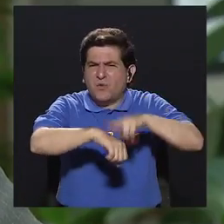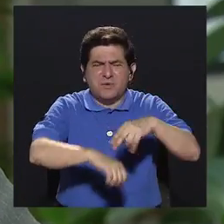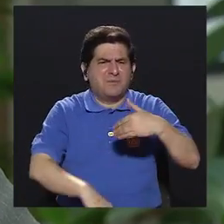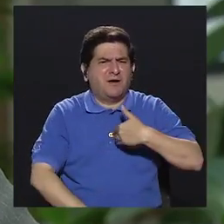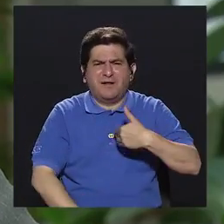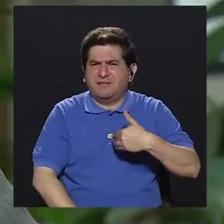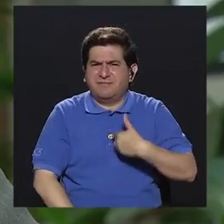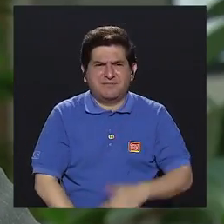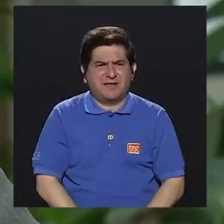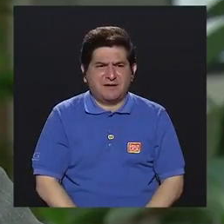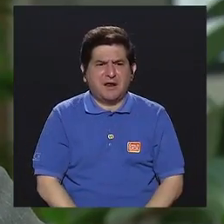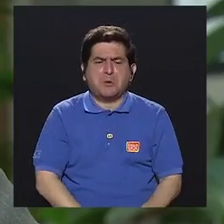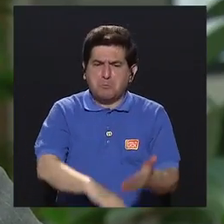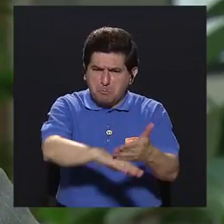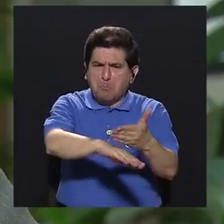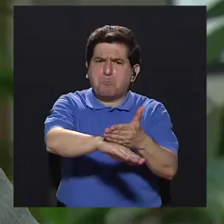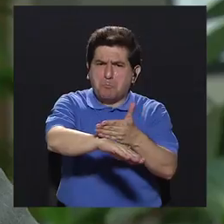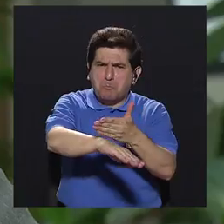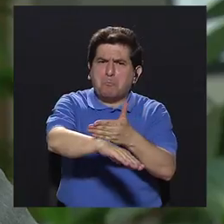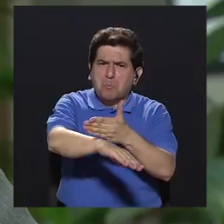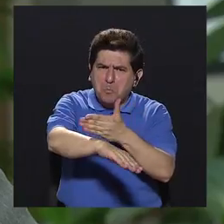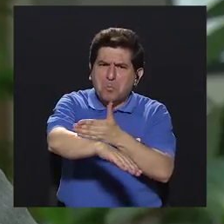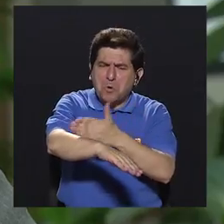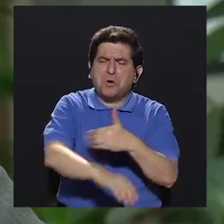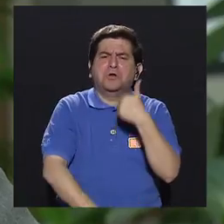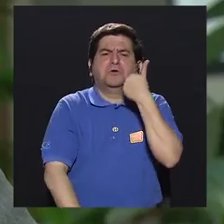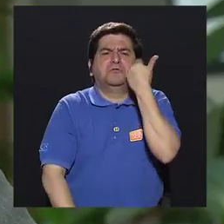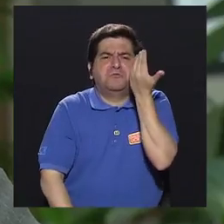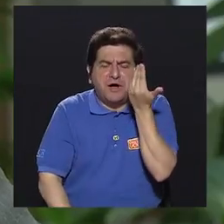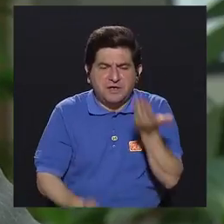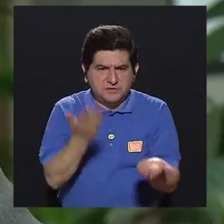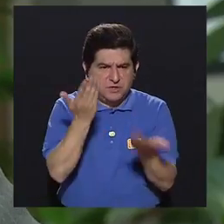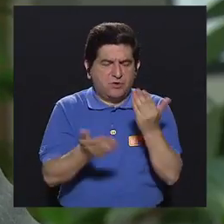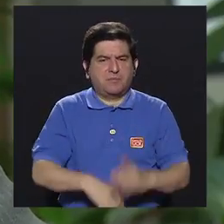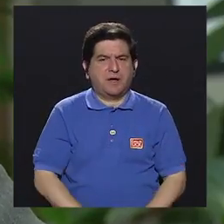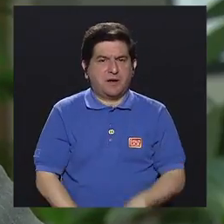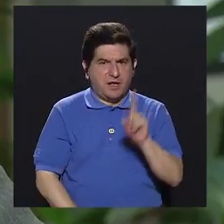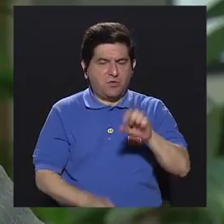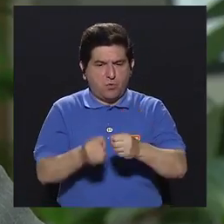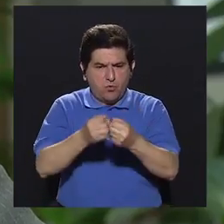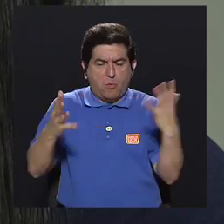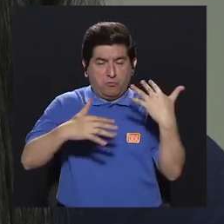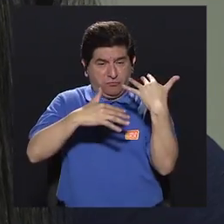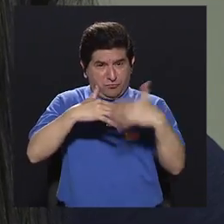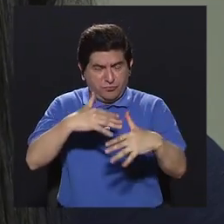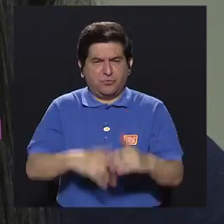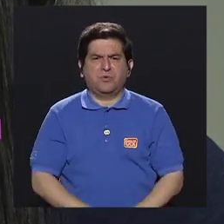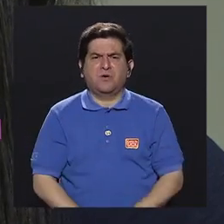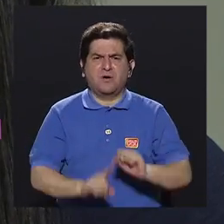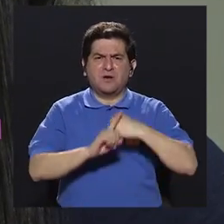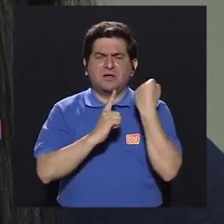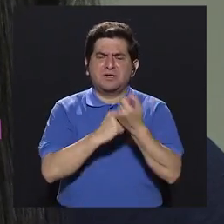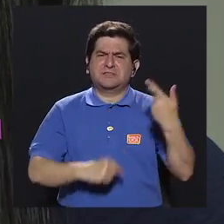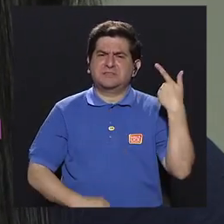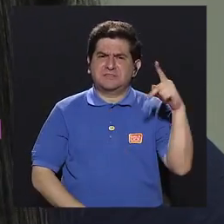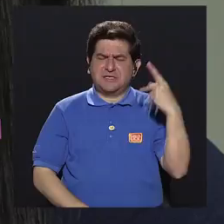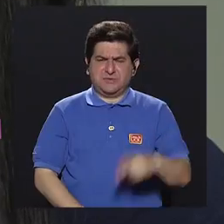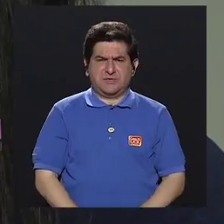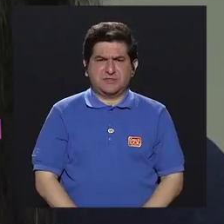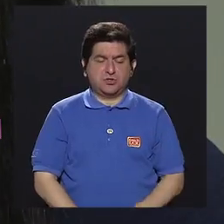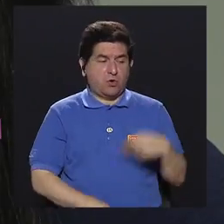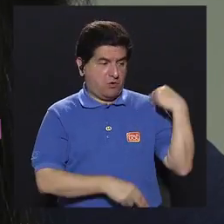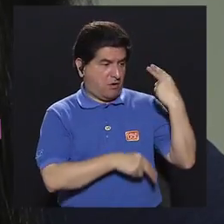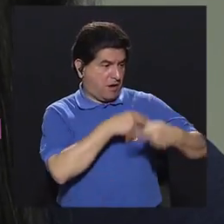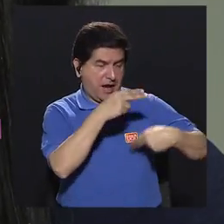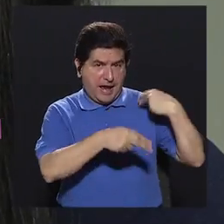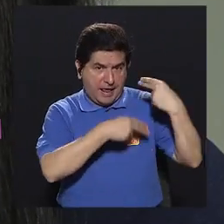llegan a tener una recuperación más, más fácil que si fuera un hemorrágico. Uh-huh. Factores de riesgo entonces tendríamos la